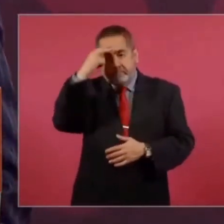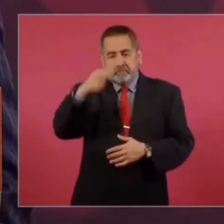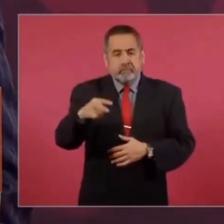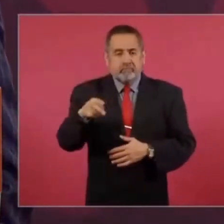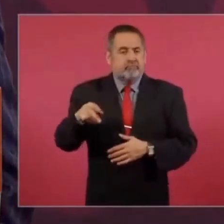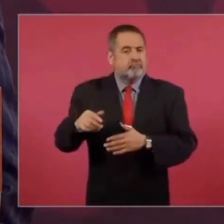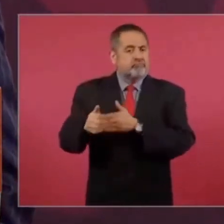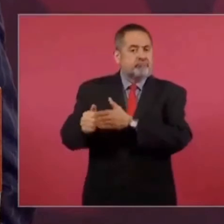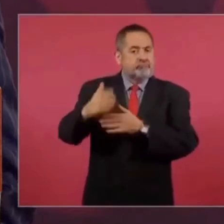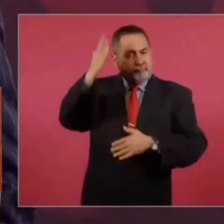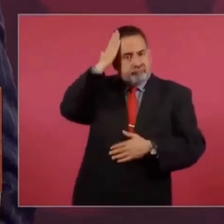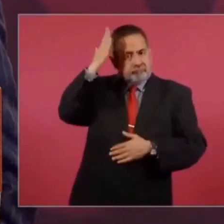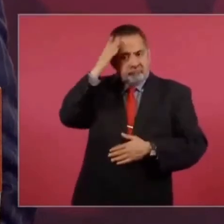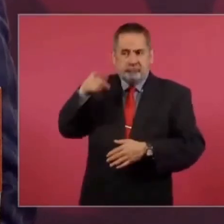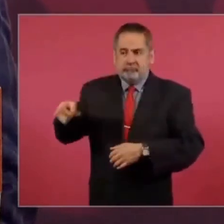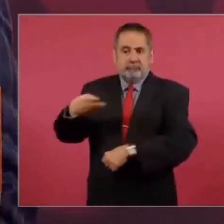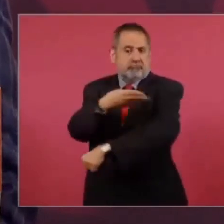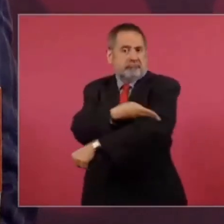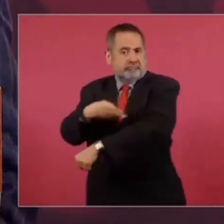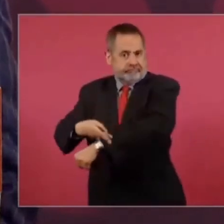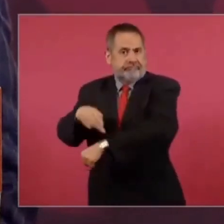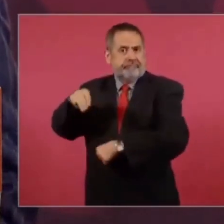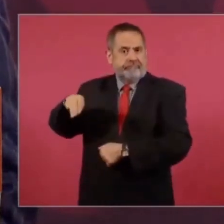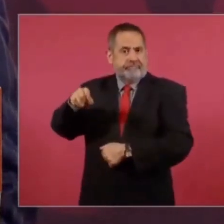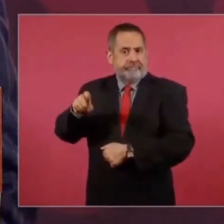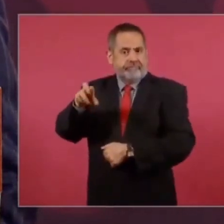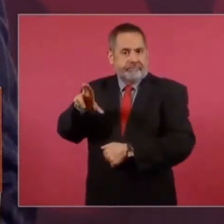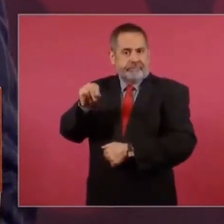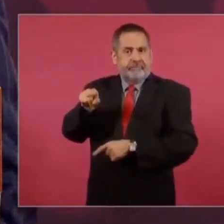dirigidos por Madero,